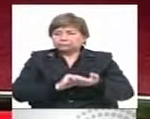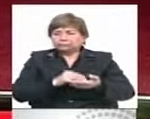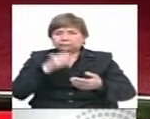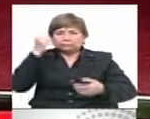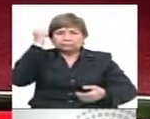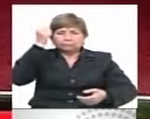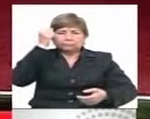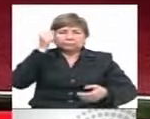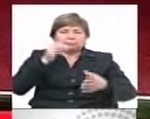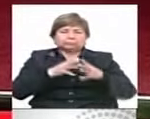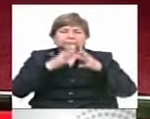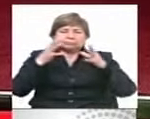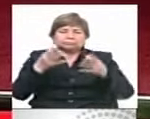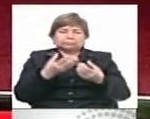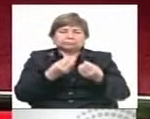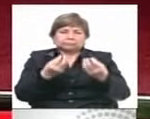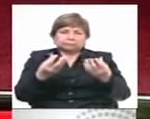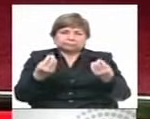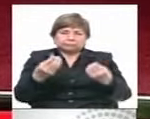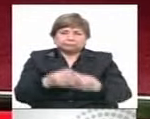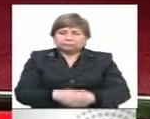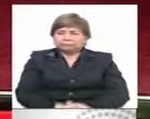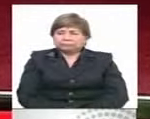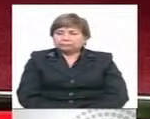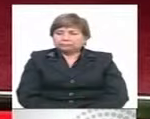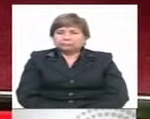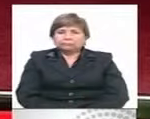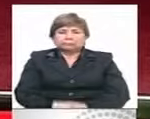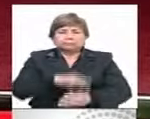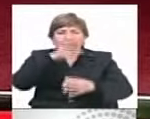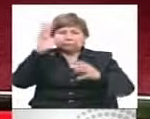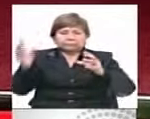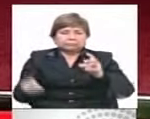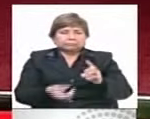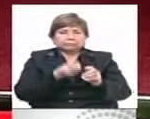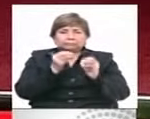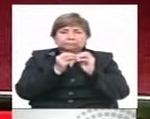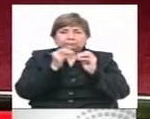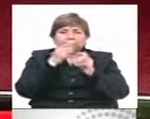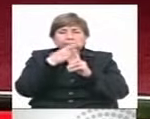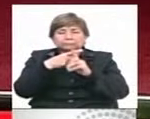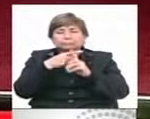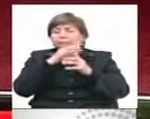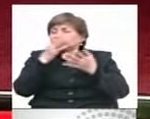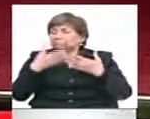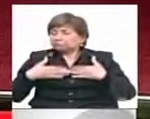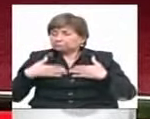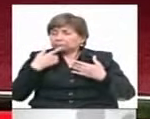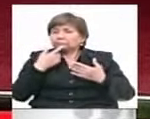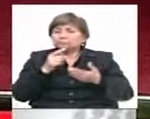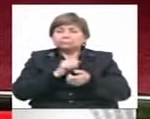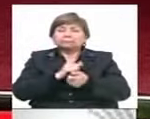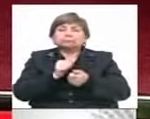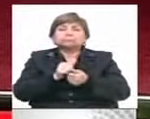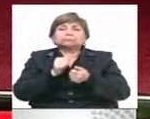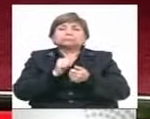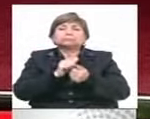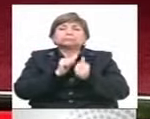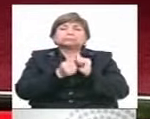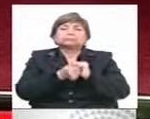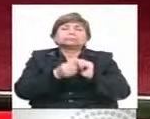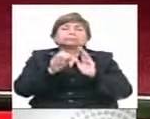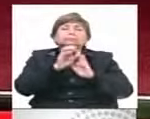un derecho de las grandes mayorías. Y en suma, ese cambio podemos reducirlo en el cambio